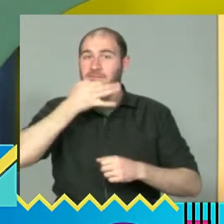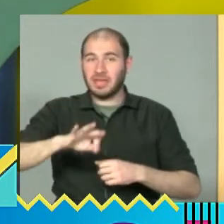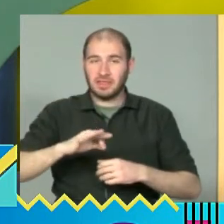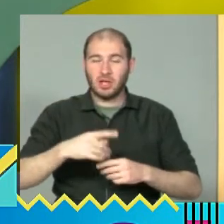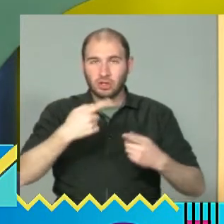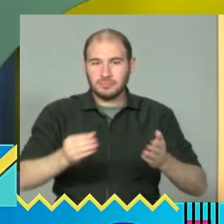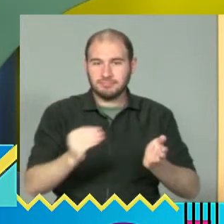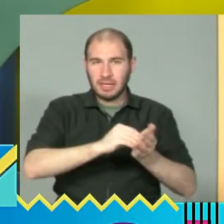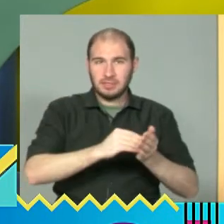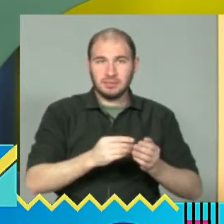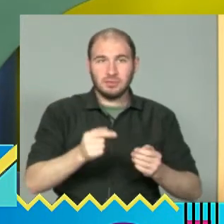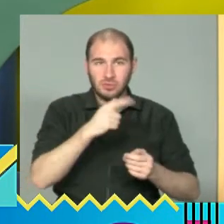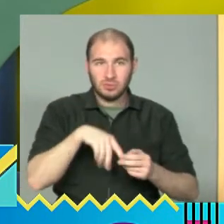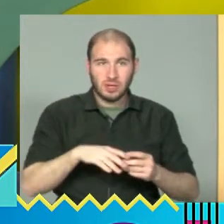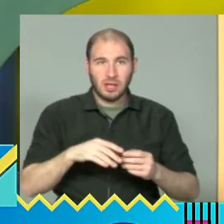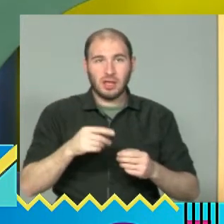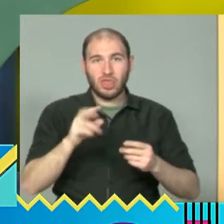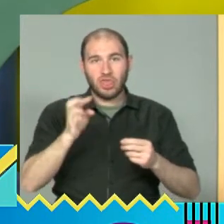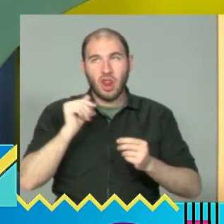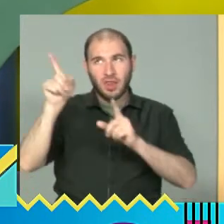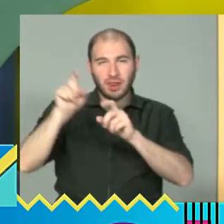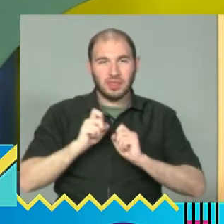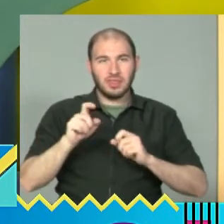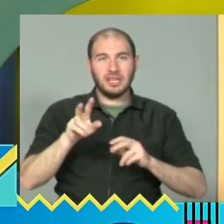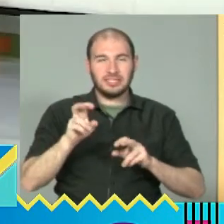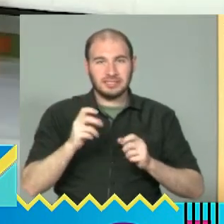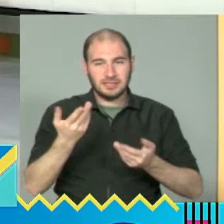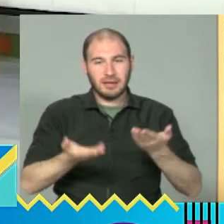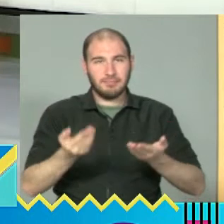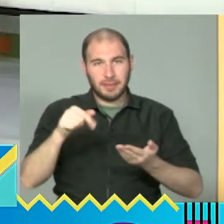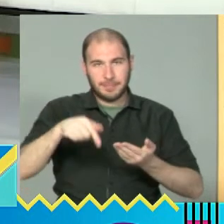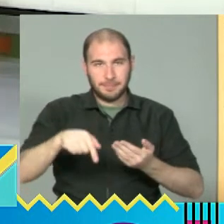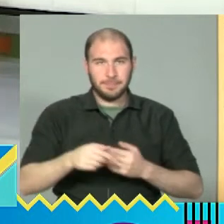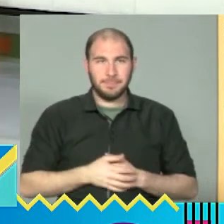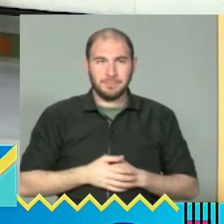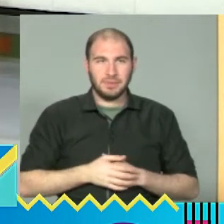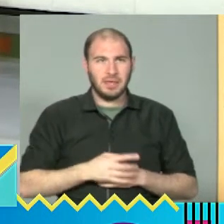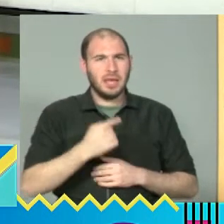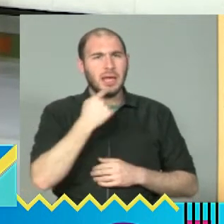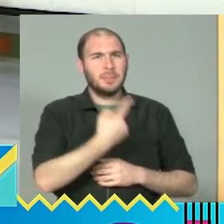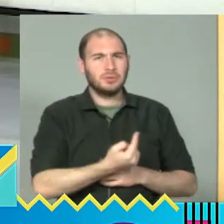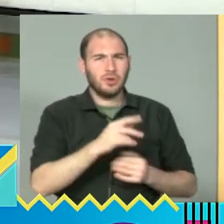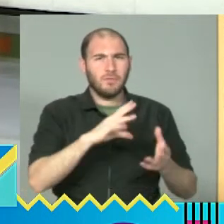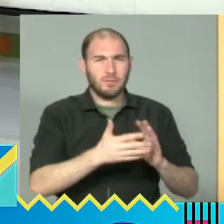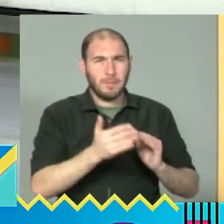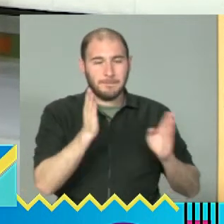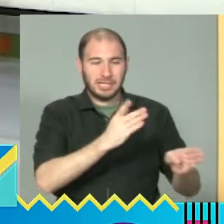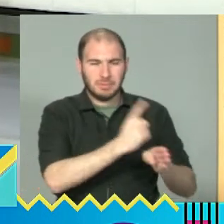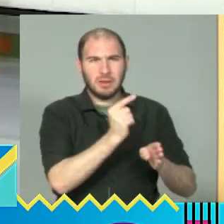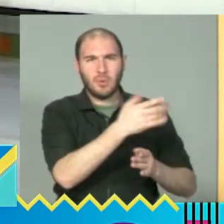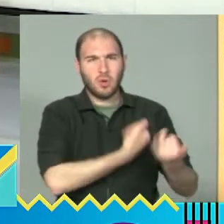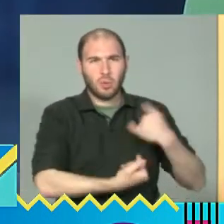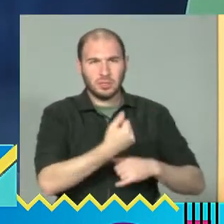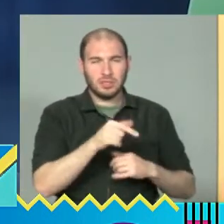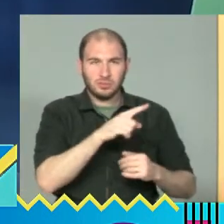valor agregado, que son los que nos meterían los dólares que por ahí estamos necesitando en nuestra balanza de pago. Daniel, de alguna forma en el primer bloque mencionaste